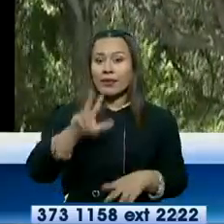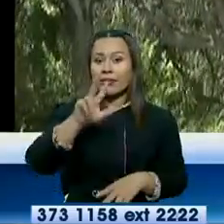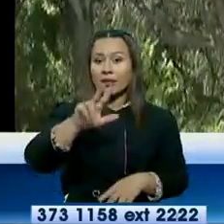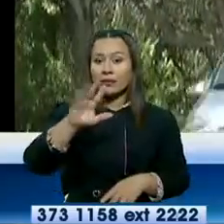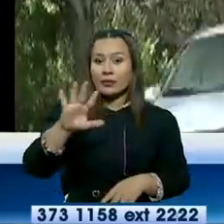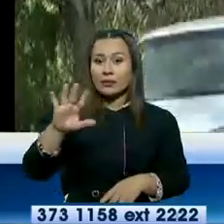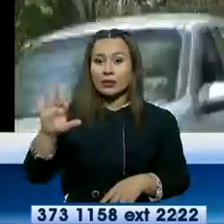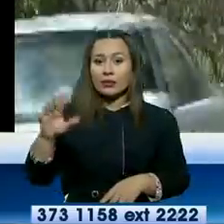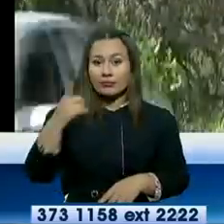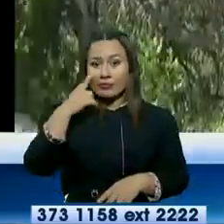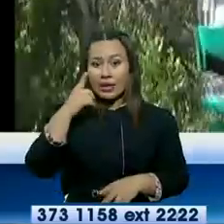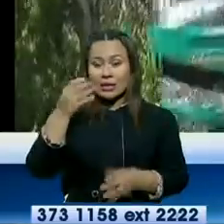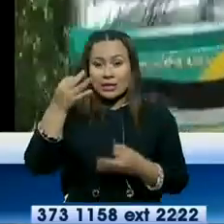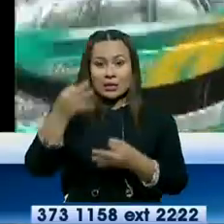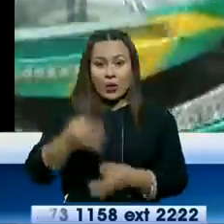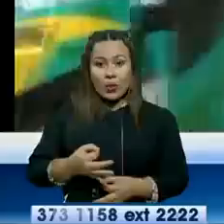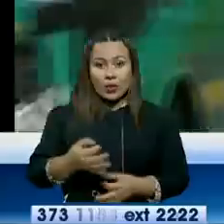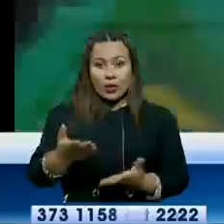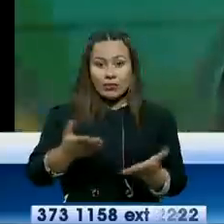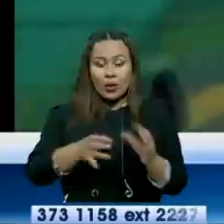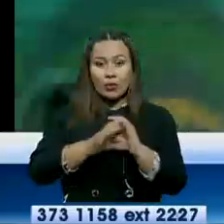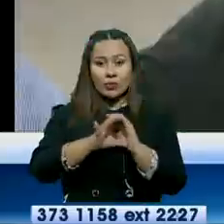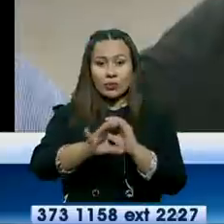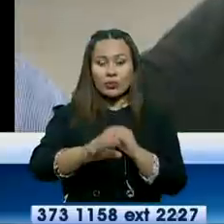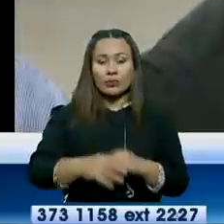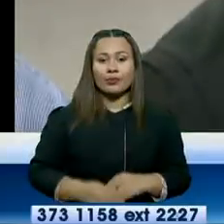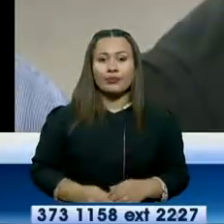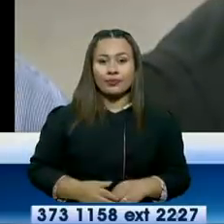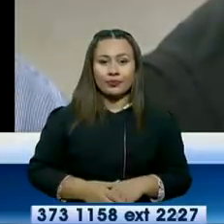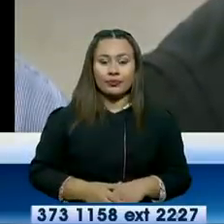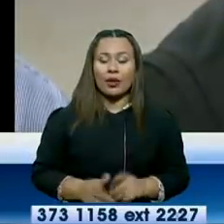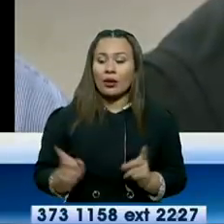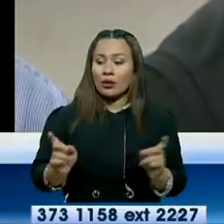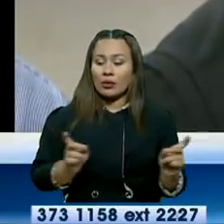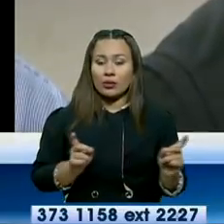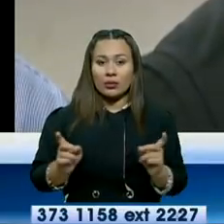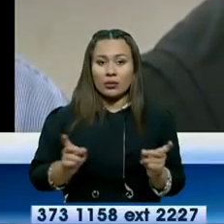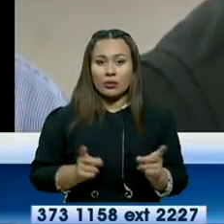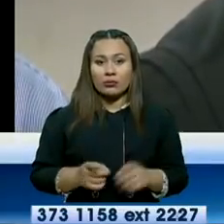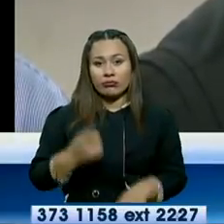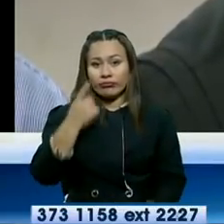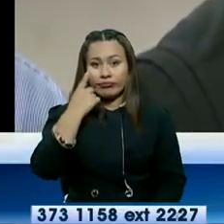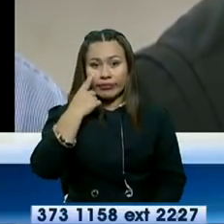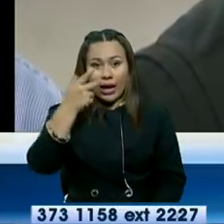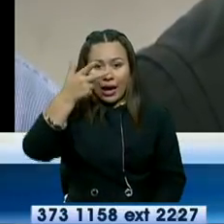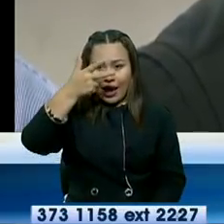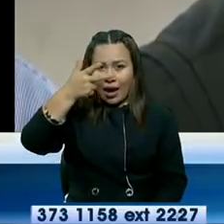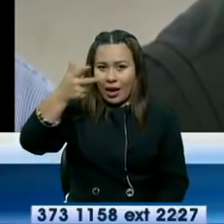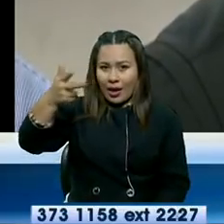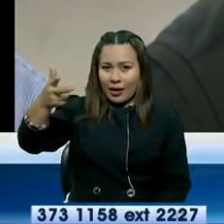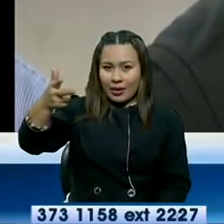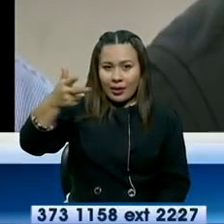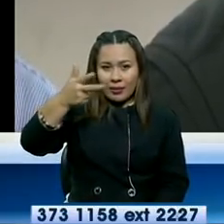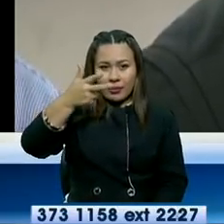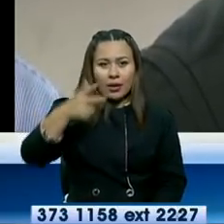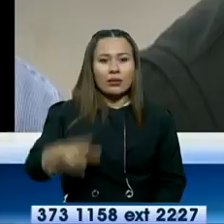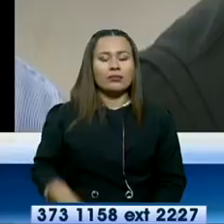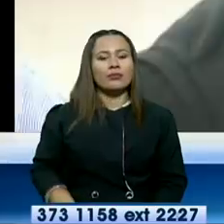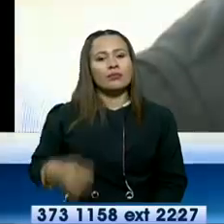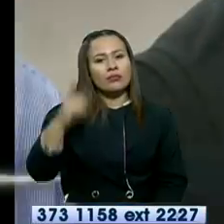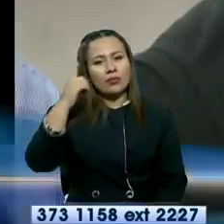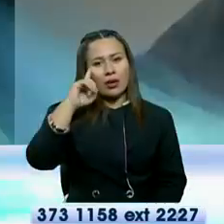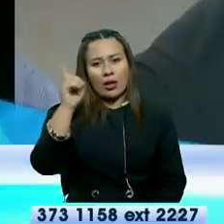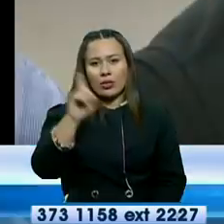sistemas de seguridad en buses de transporte público. A controlar las visualizaciones con cámaras para evitar el tema